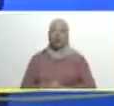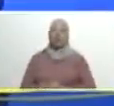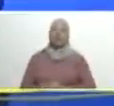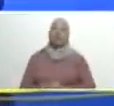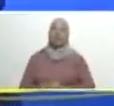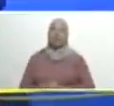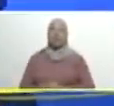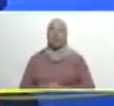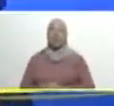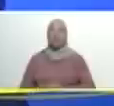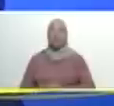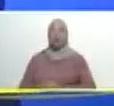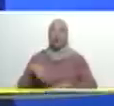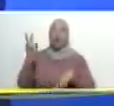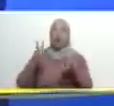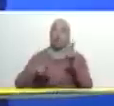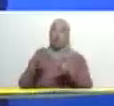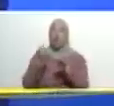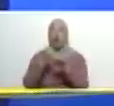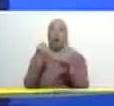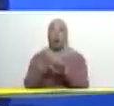hemos explorado